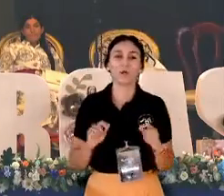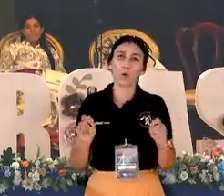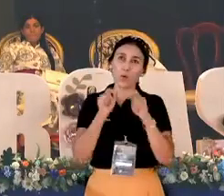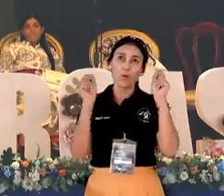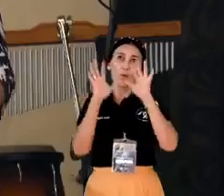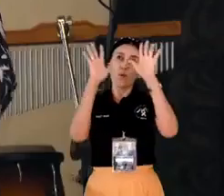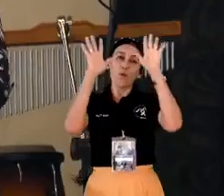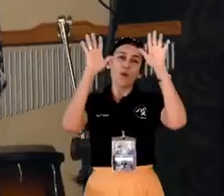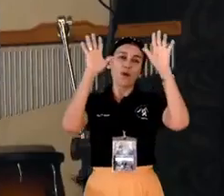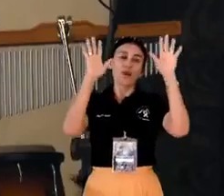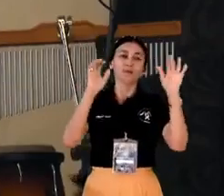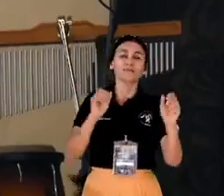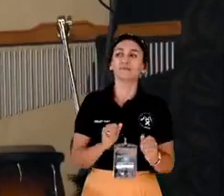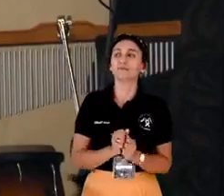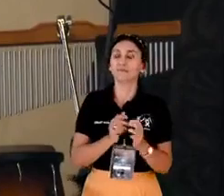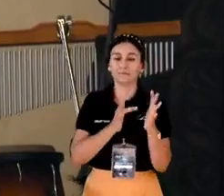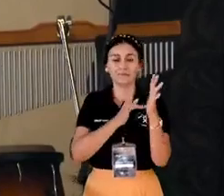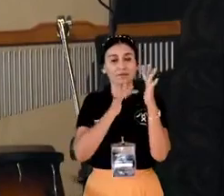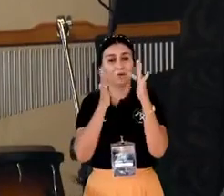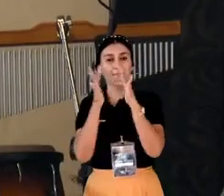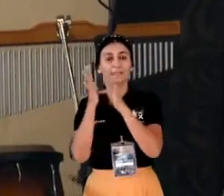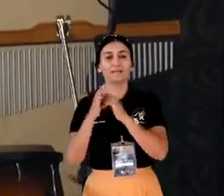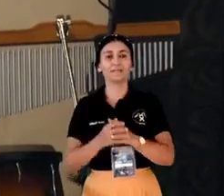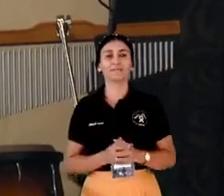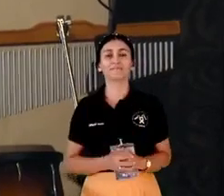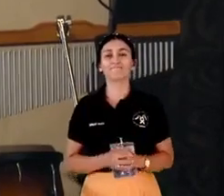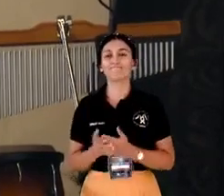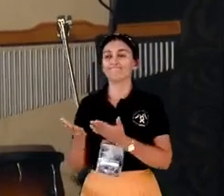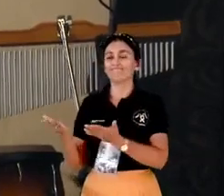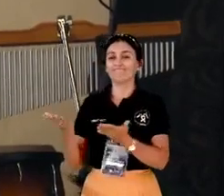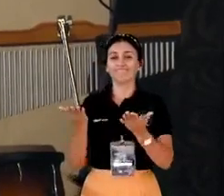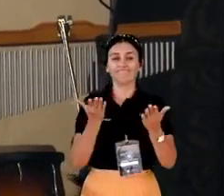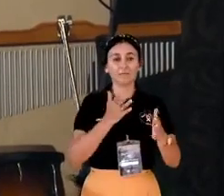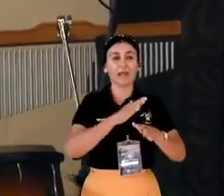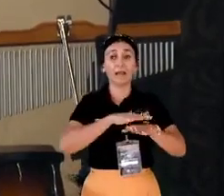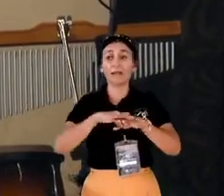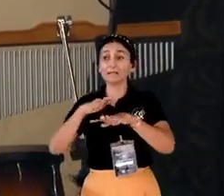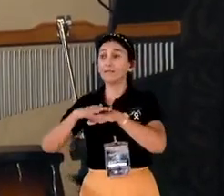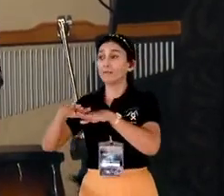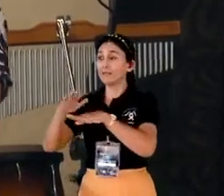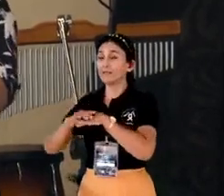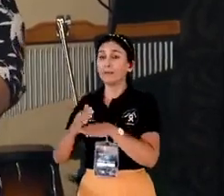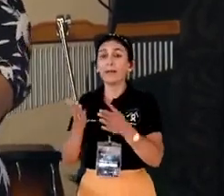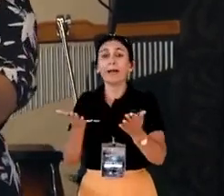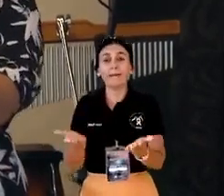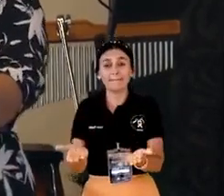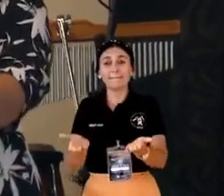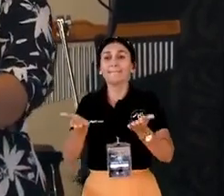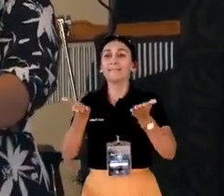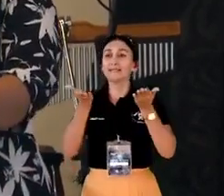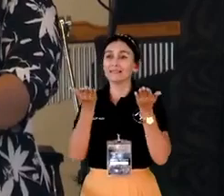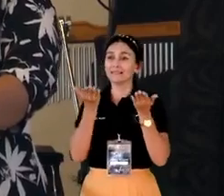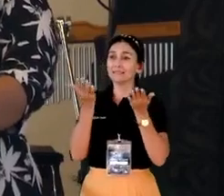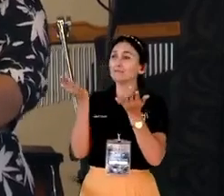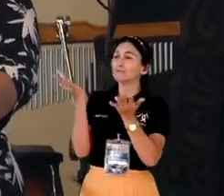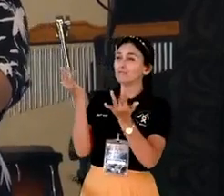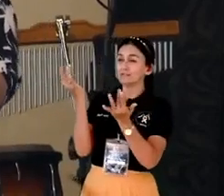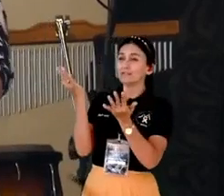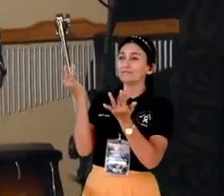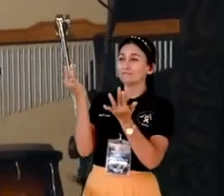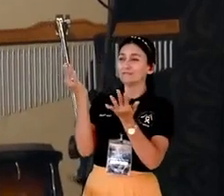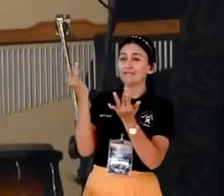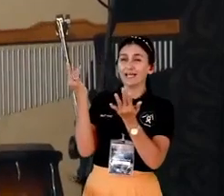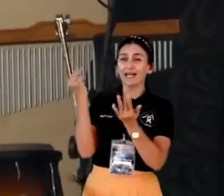Jesús. Bueno, vamos entonces. Les invito para que estén de pie todos. Vamos a esperar que